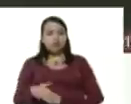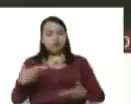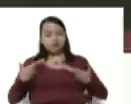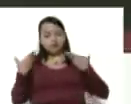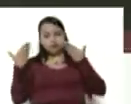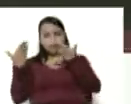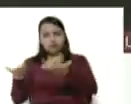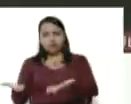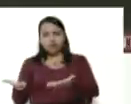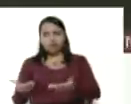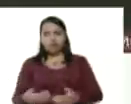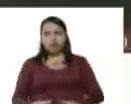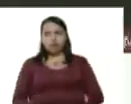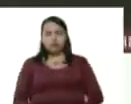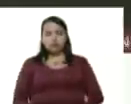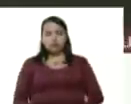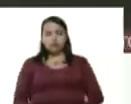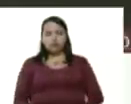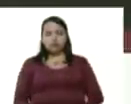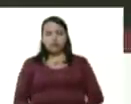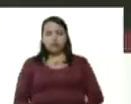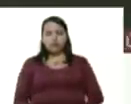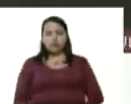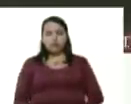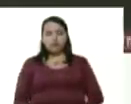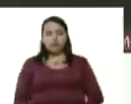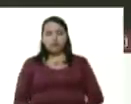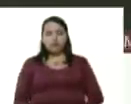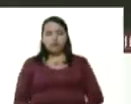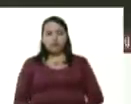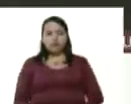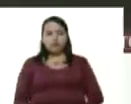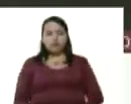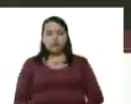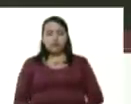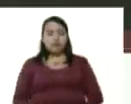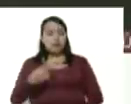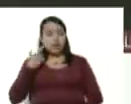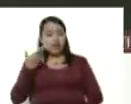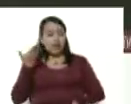heredaron lo que la Real Cédula de Carlos III,